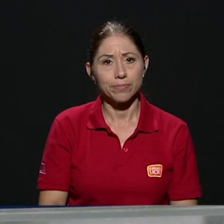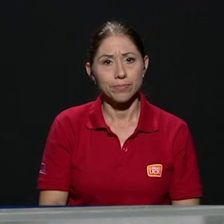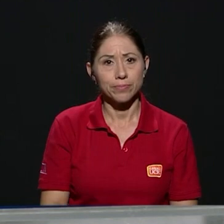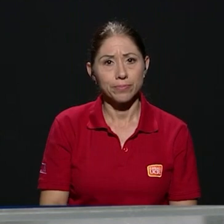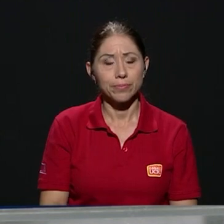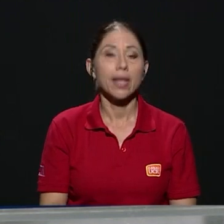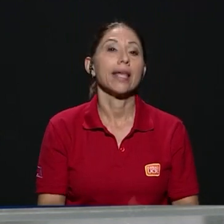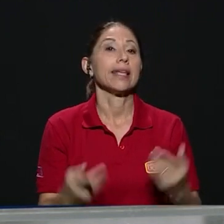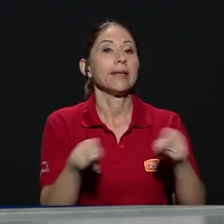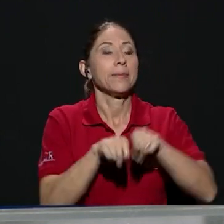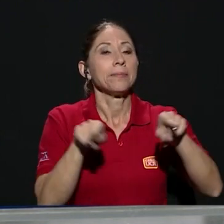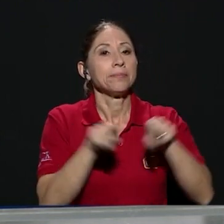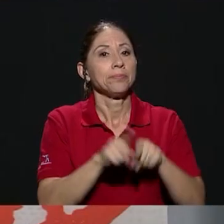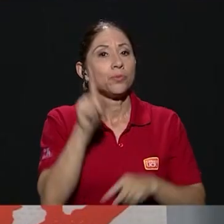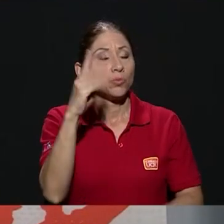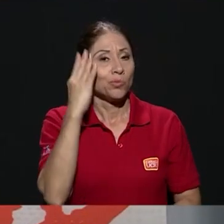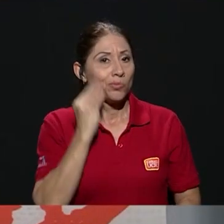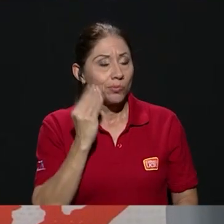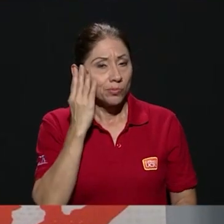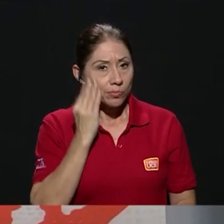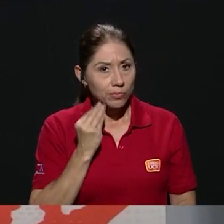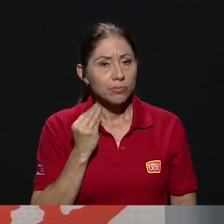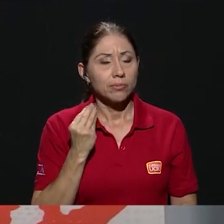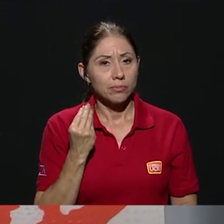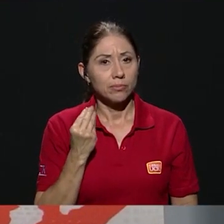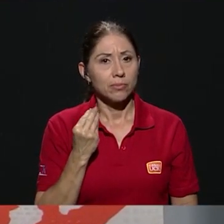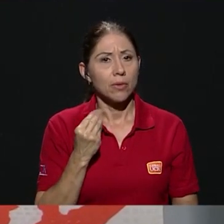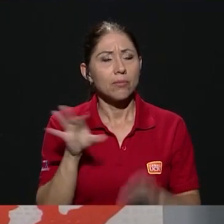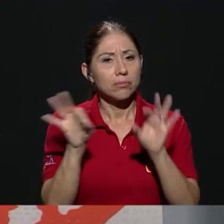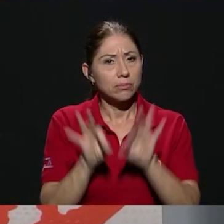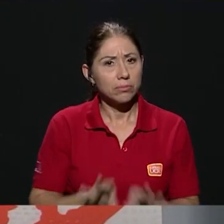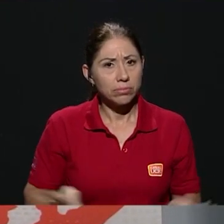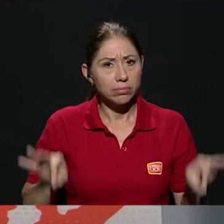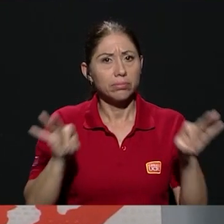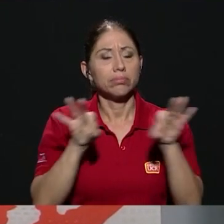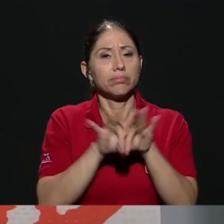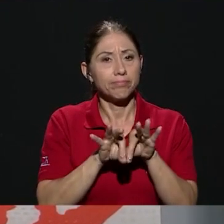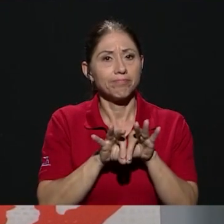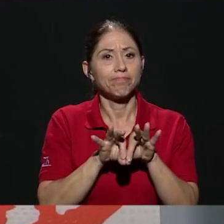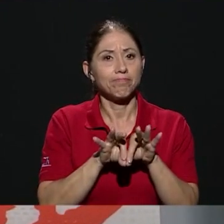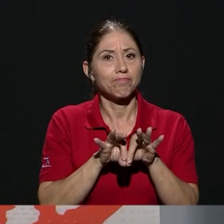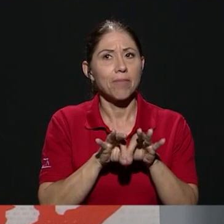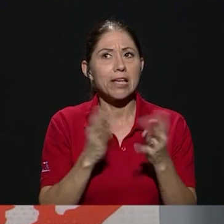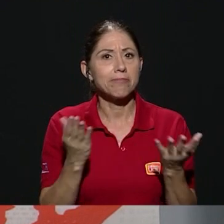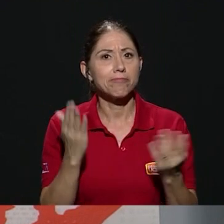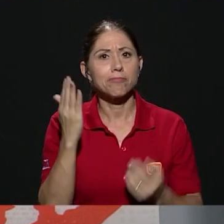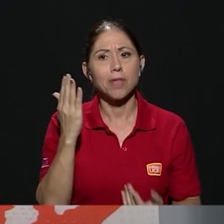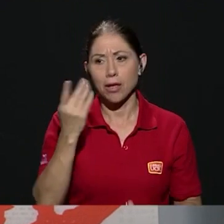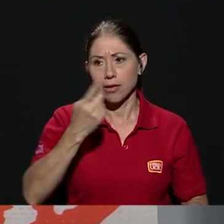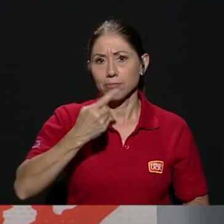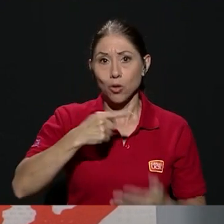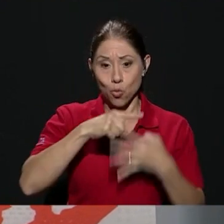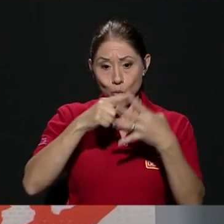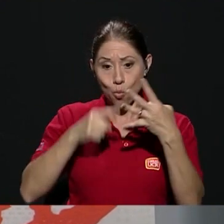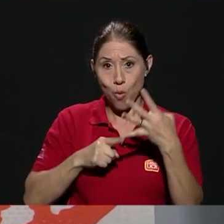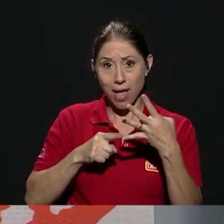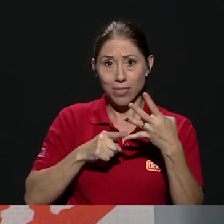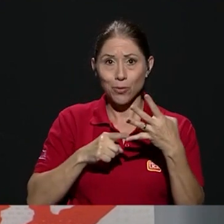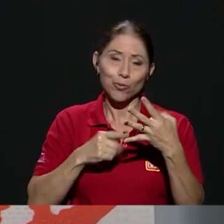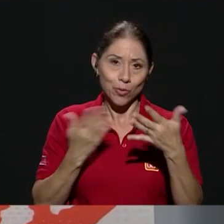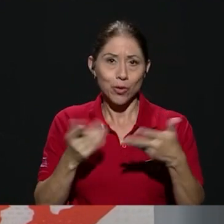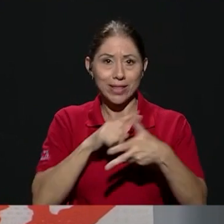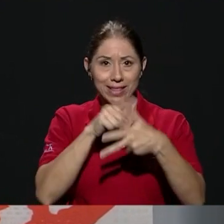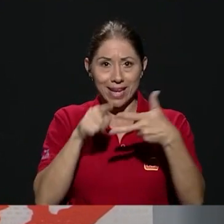Quizás una experiencia muy importante y el por qué estamos aquí las